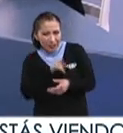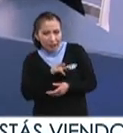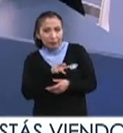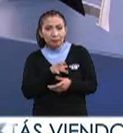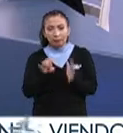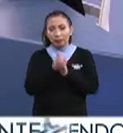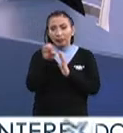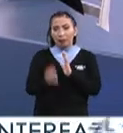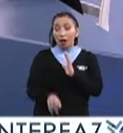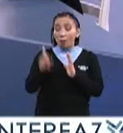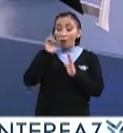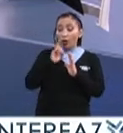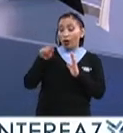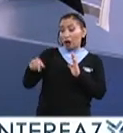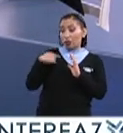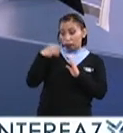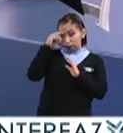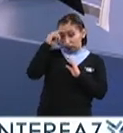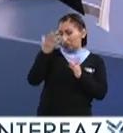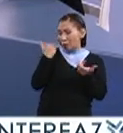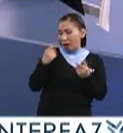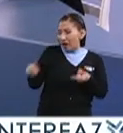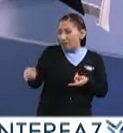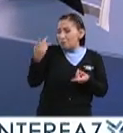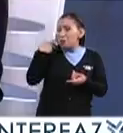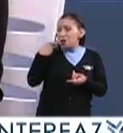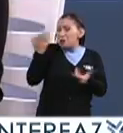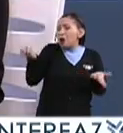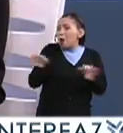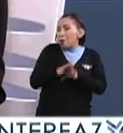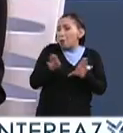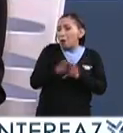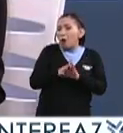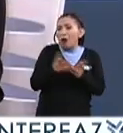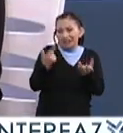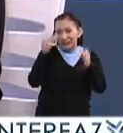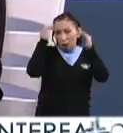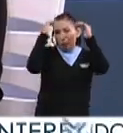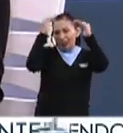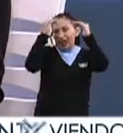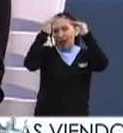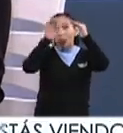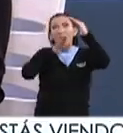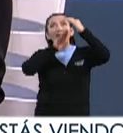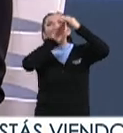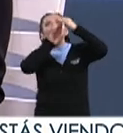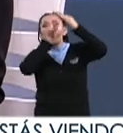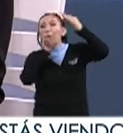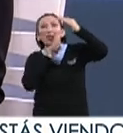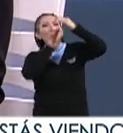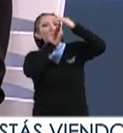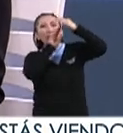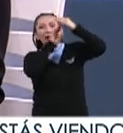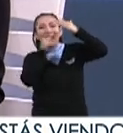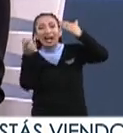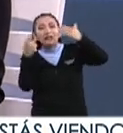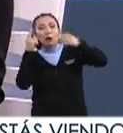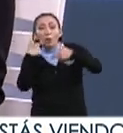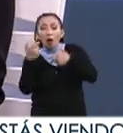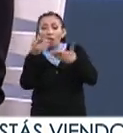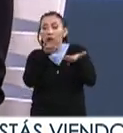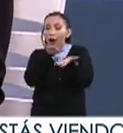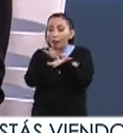de que las mujeres no están capacitadas y demás. Techos respecto no solo al financiamiento, al acceso